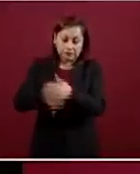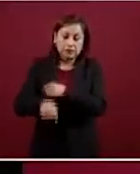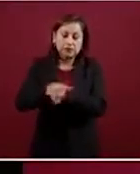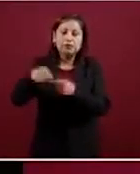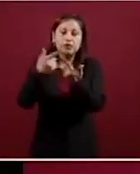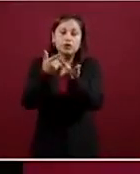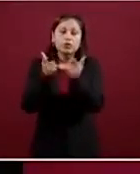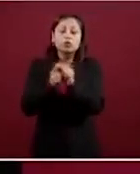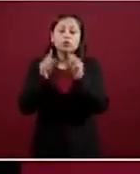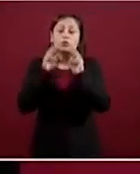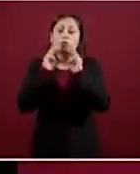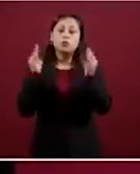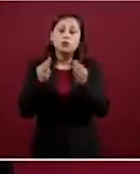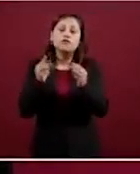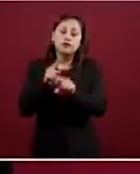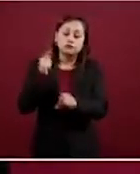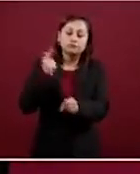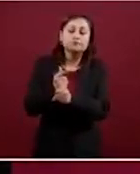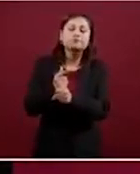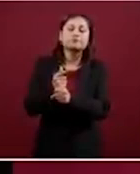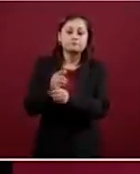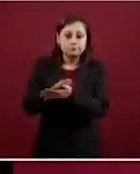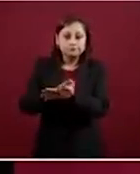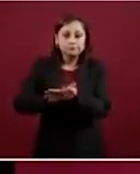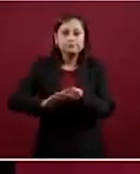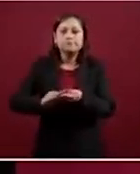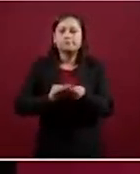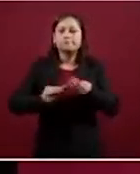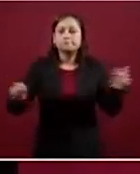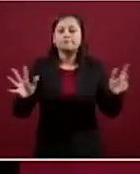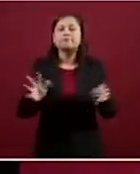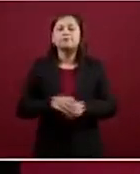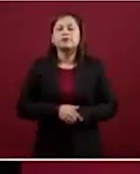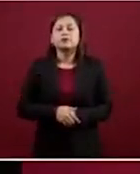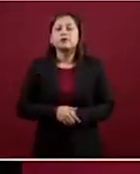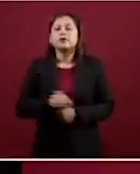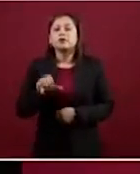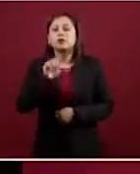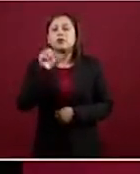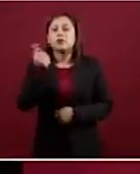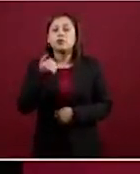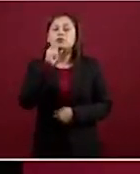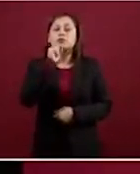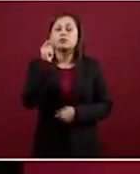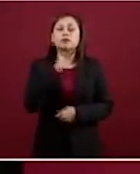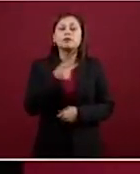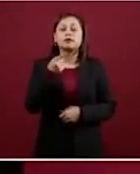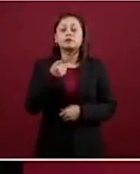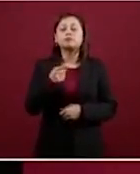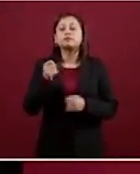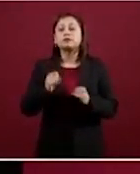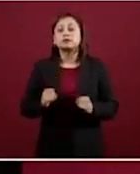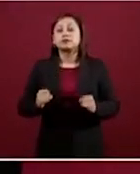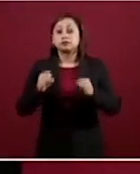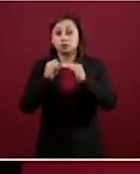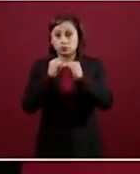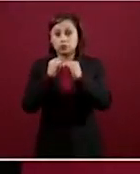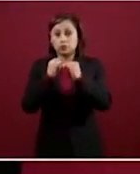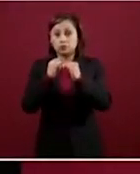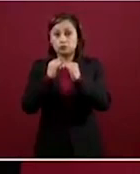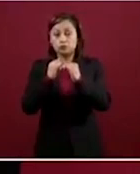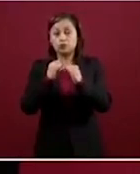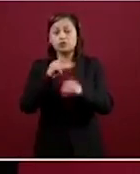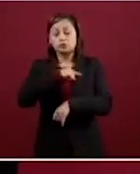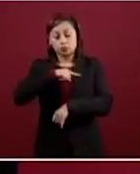el rediseño de las instituciones este es uno de los puntos fundamentales tomamos la decisión de